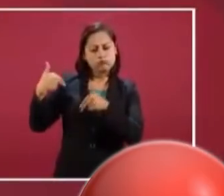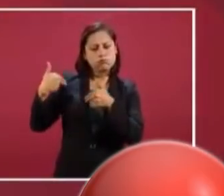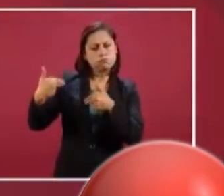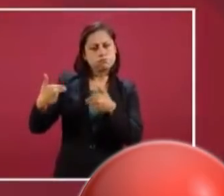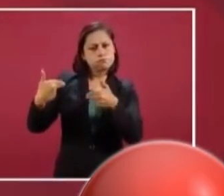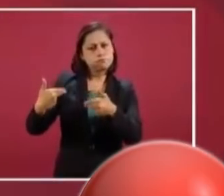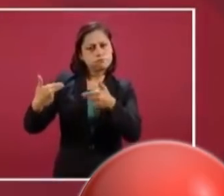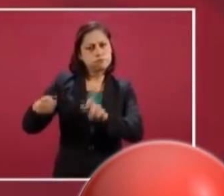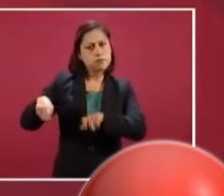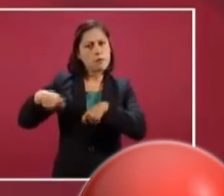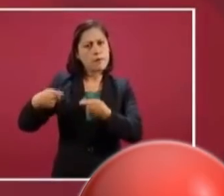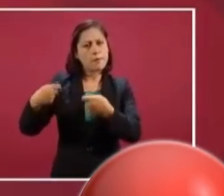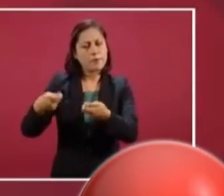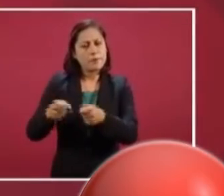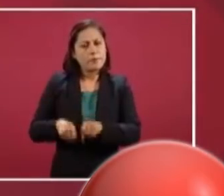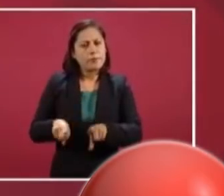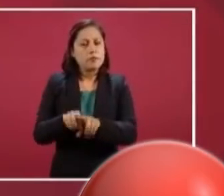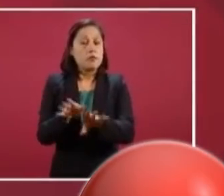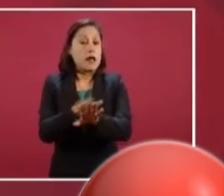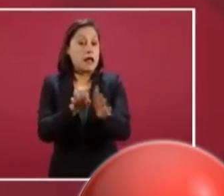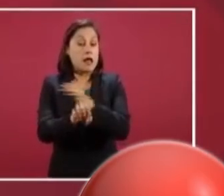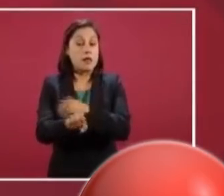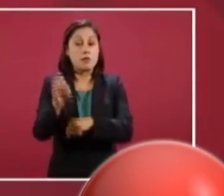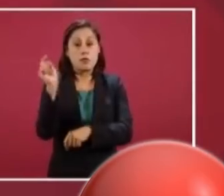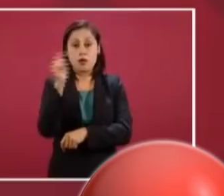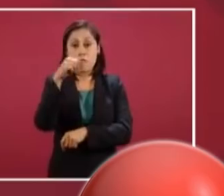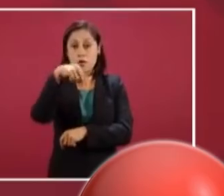en Nuevo León,